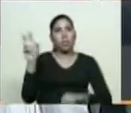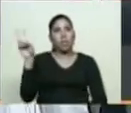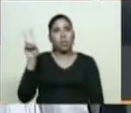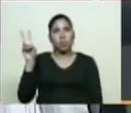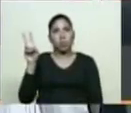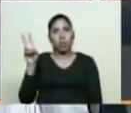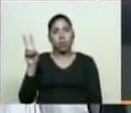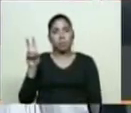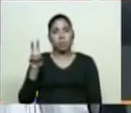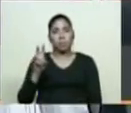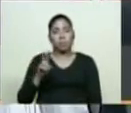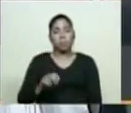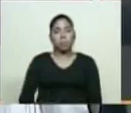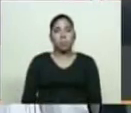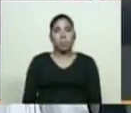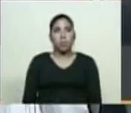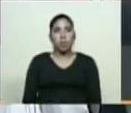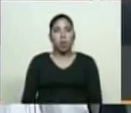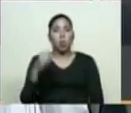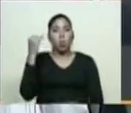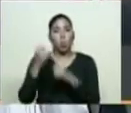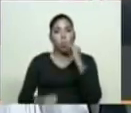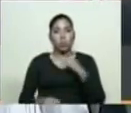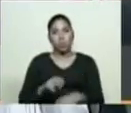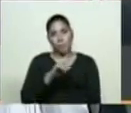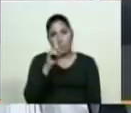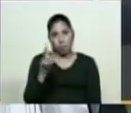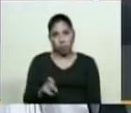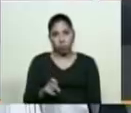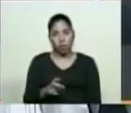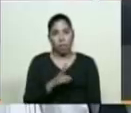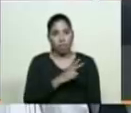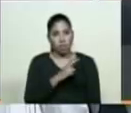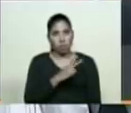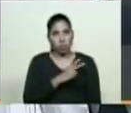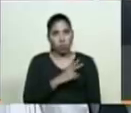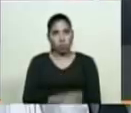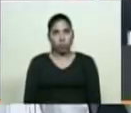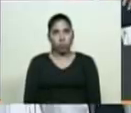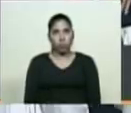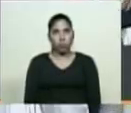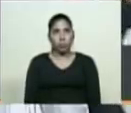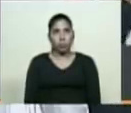Tercera y última pregunta la realiza Rafael Camacho por Venevisión.